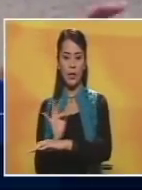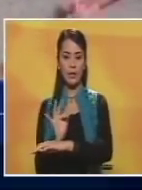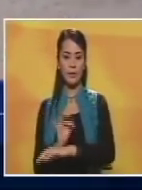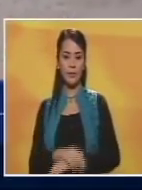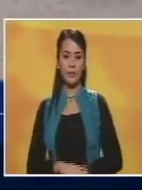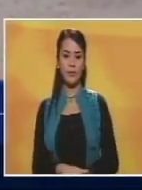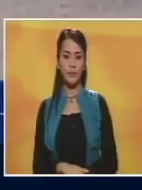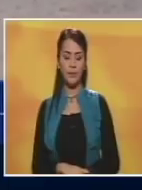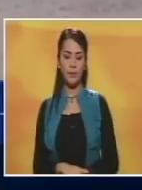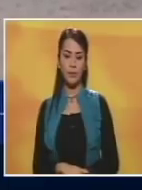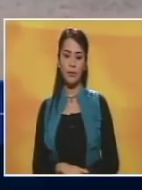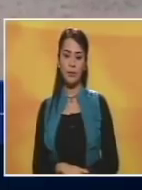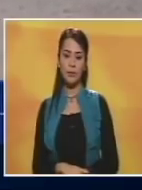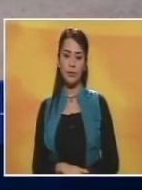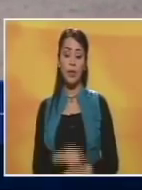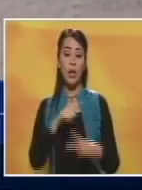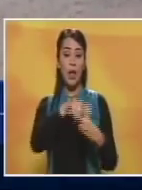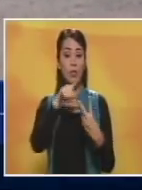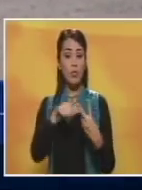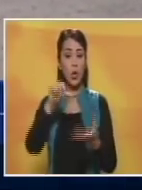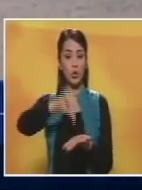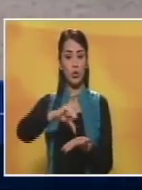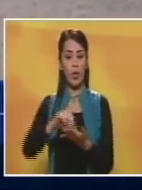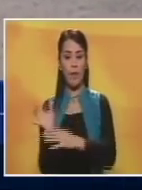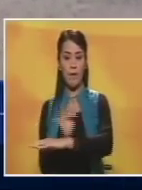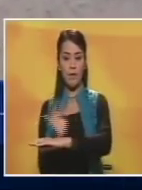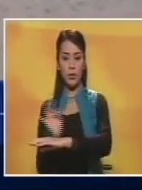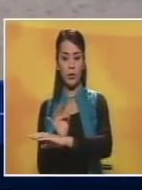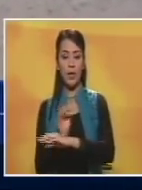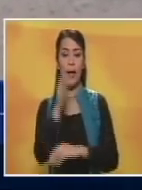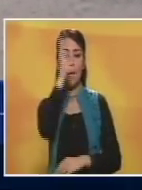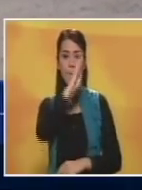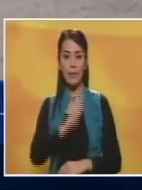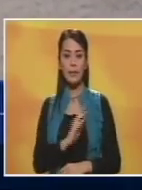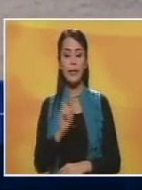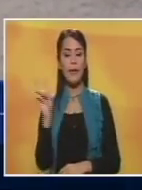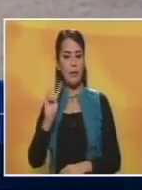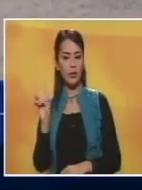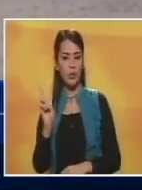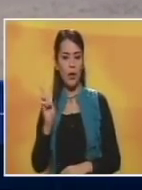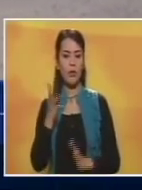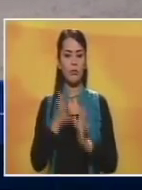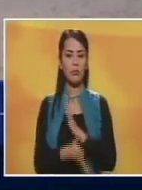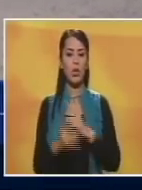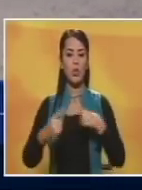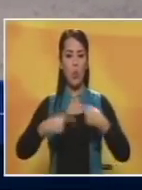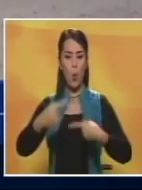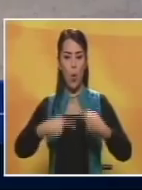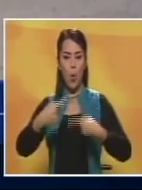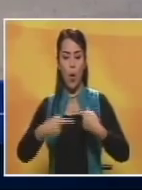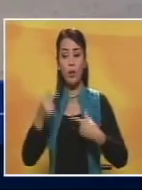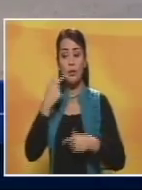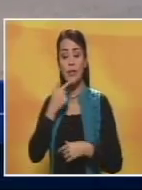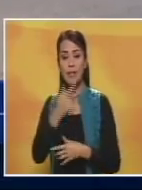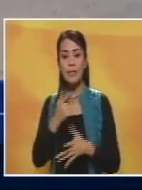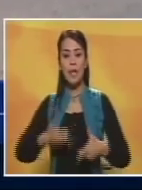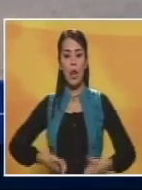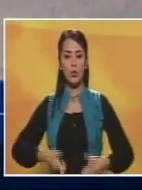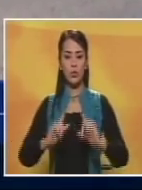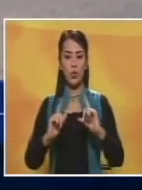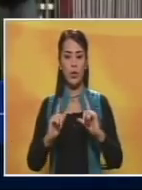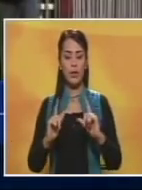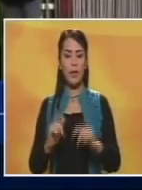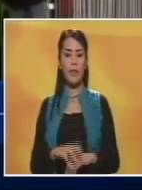y Santa Elena. Estas son las dos ciudades fronterizas entre Brasil y Venezuela, donde diariamente, según las autoridades,